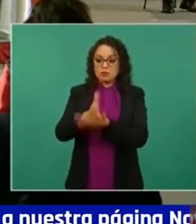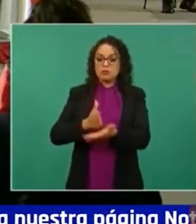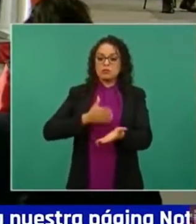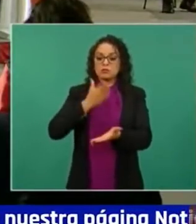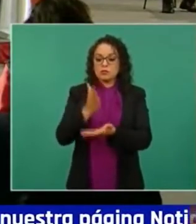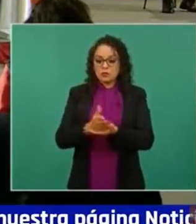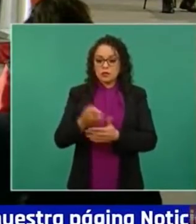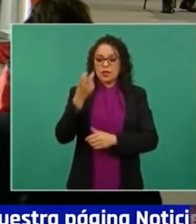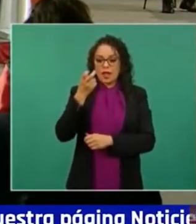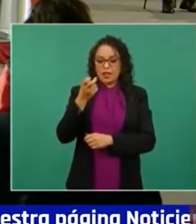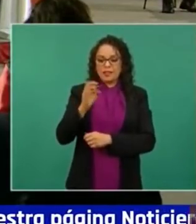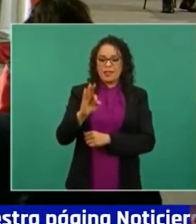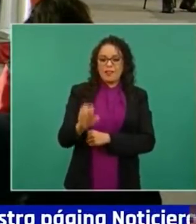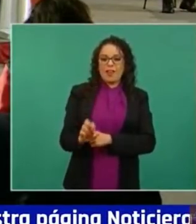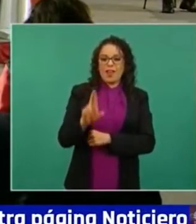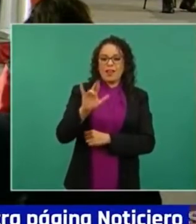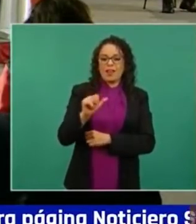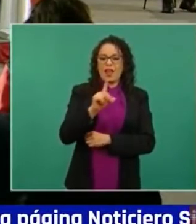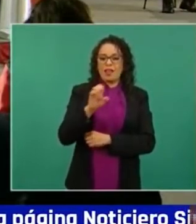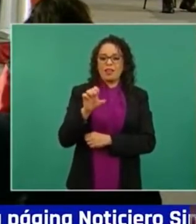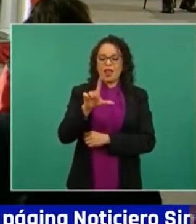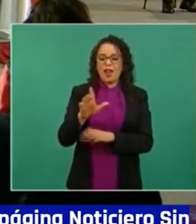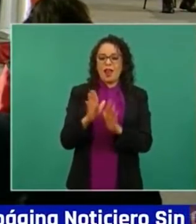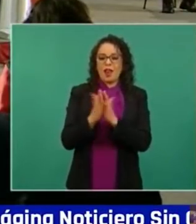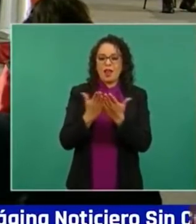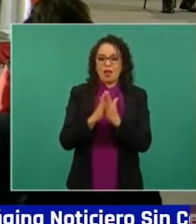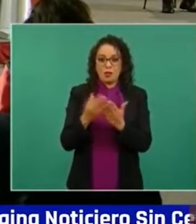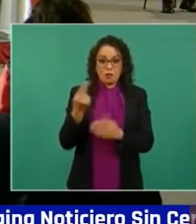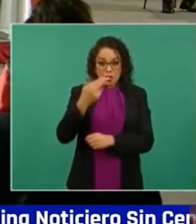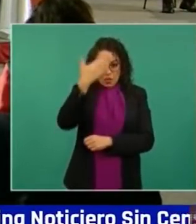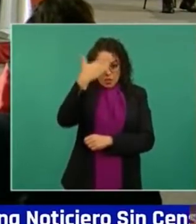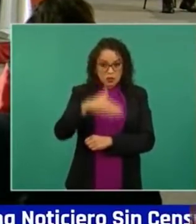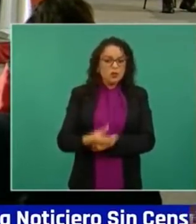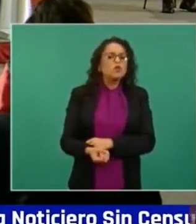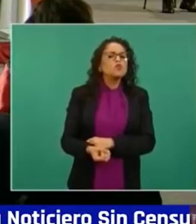ver cuánto le pagan.